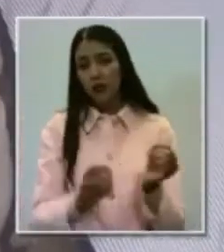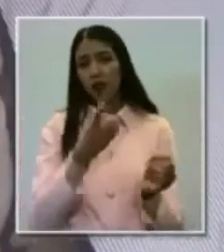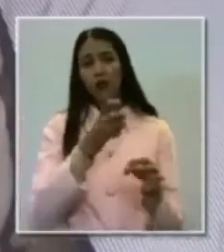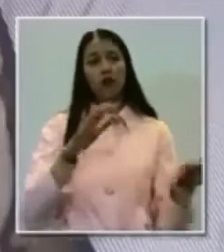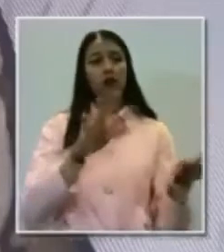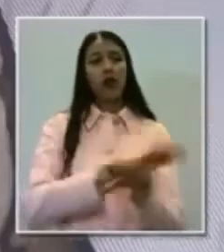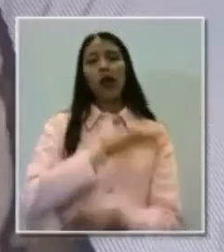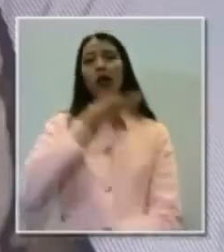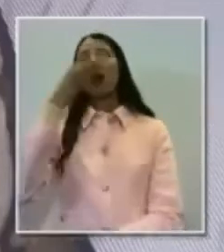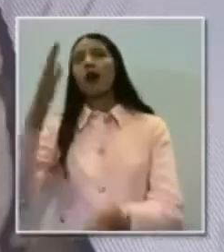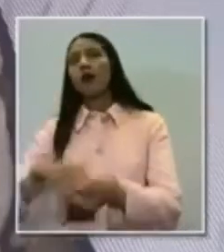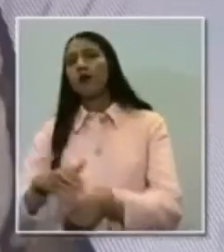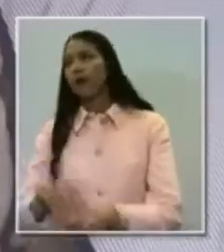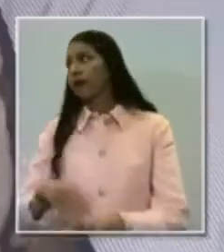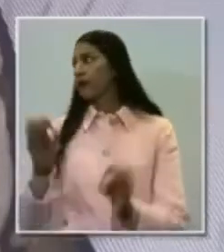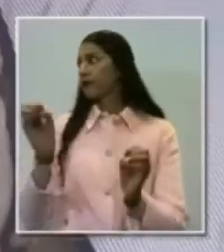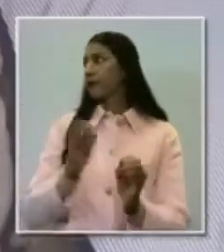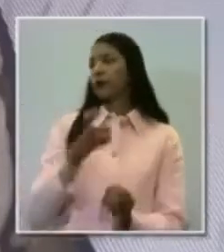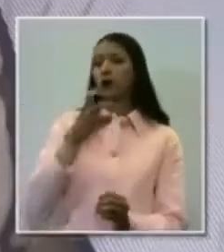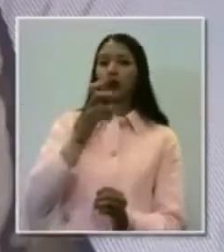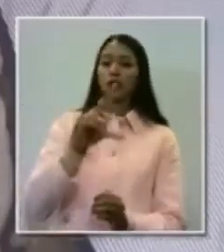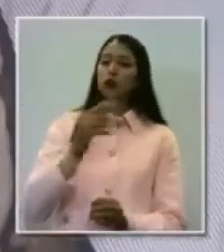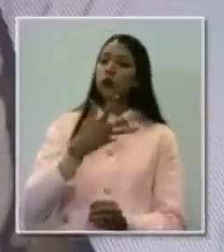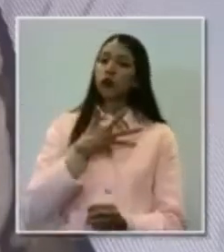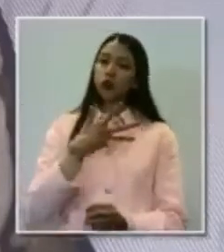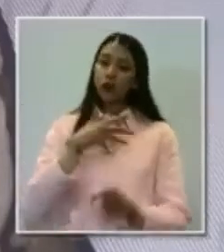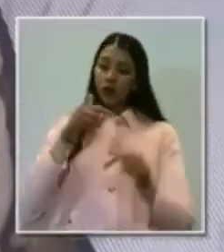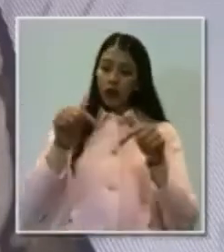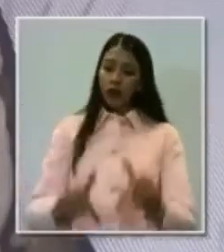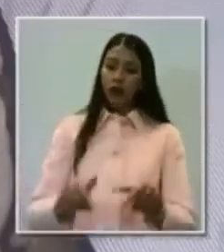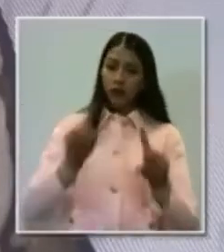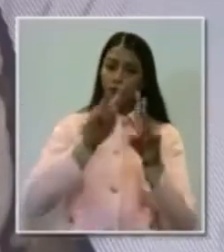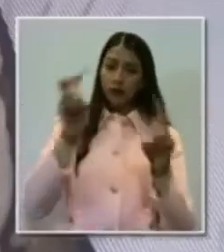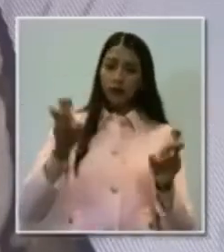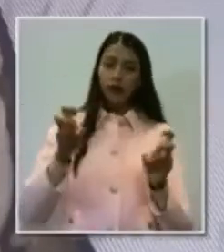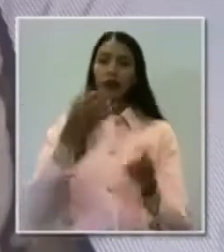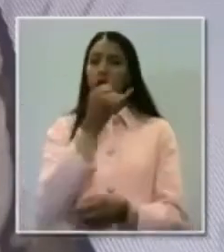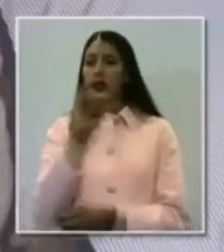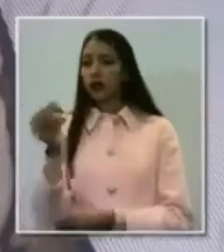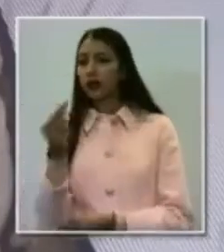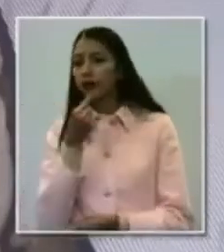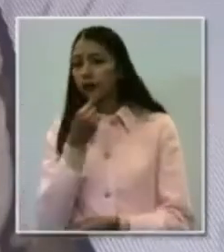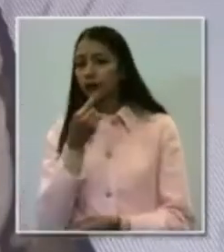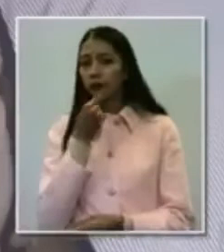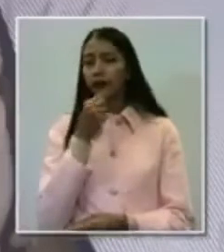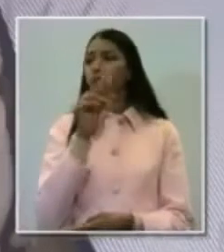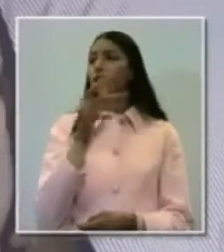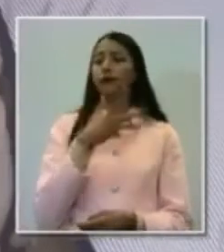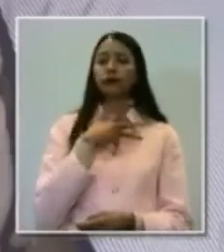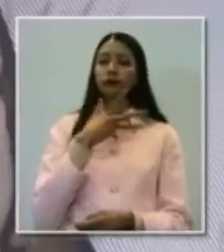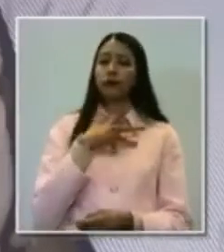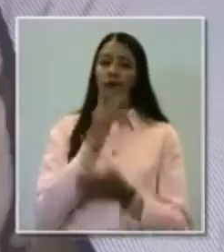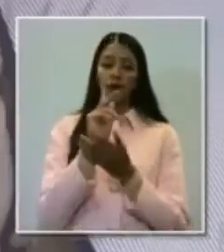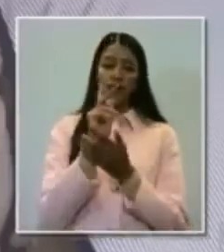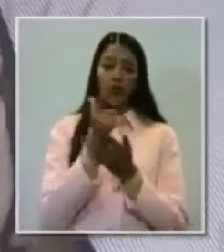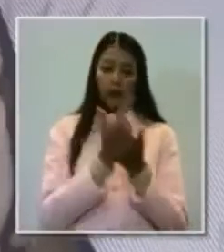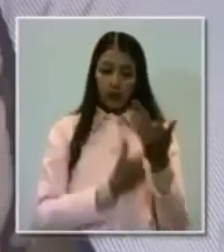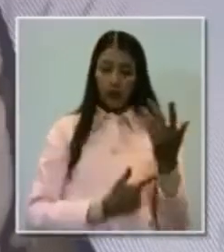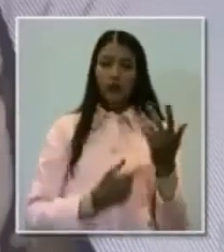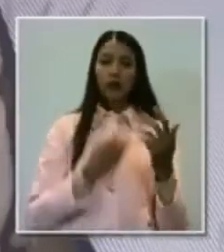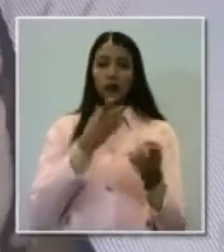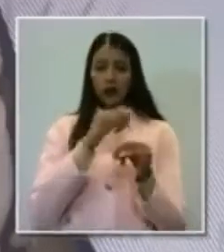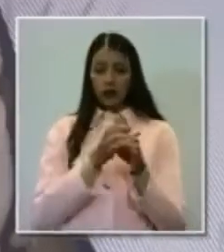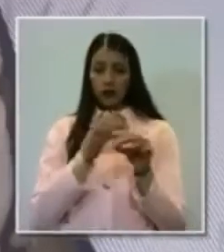que no se avisan. Entonces, no tenemos aquí en el tema del preescolar, no tenemos las plantillas, lo que nos da